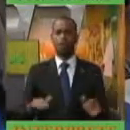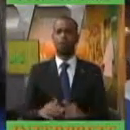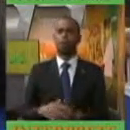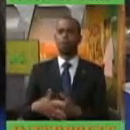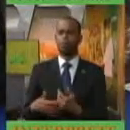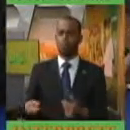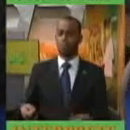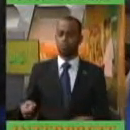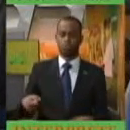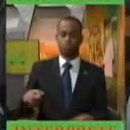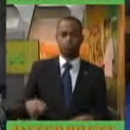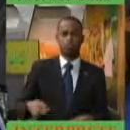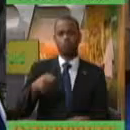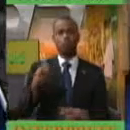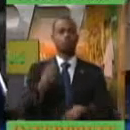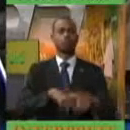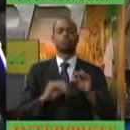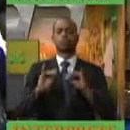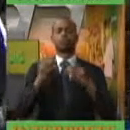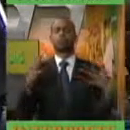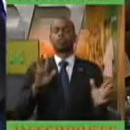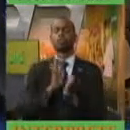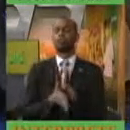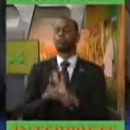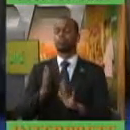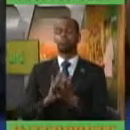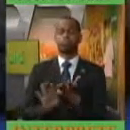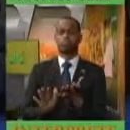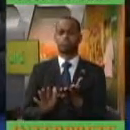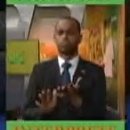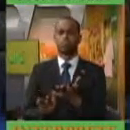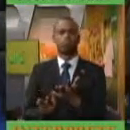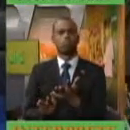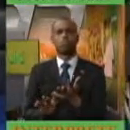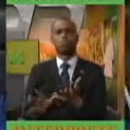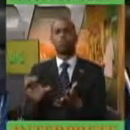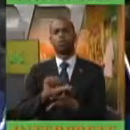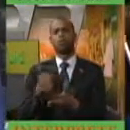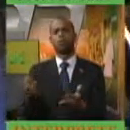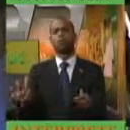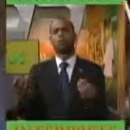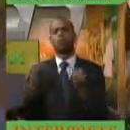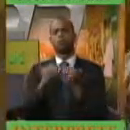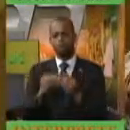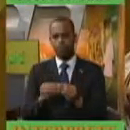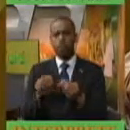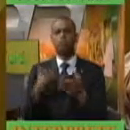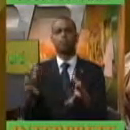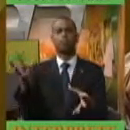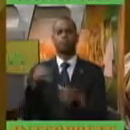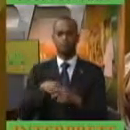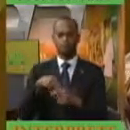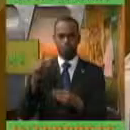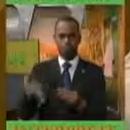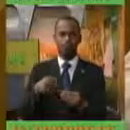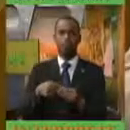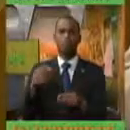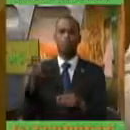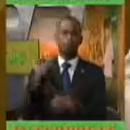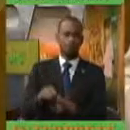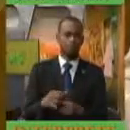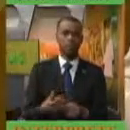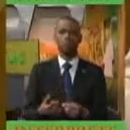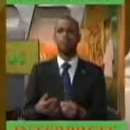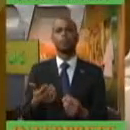que sea, o te enseñé el lenguaje de señas, sino una visión mucho más amplia de todo este fenómeno, y